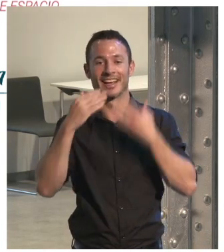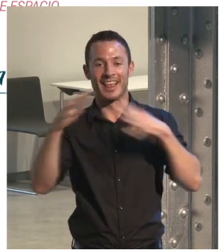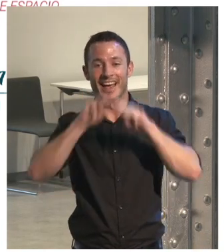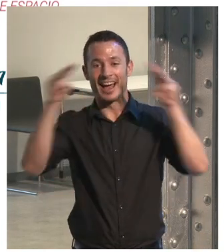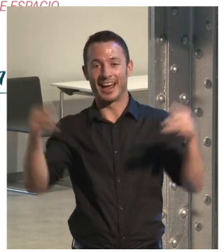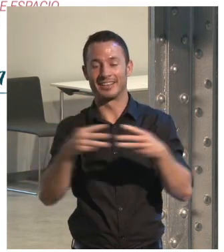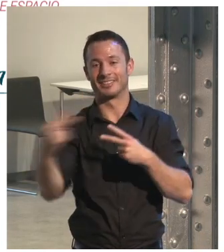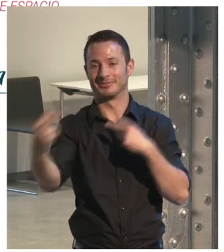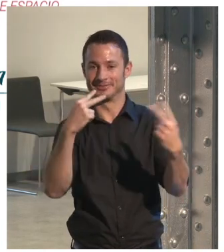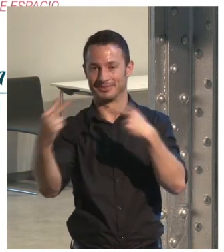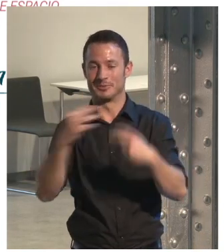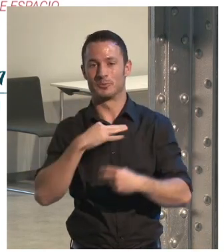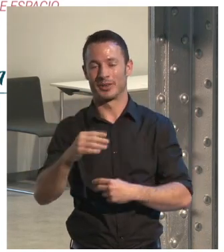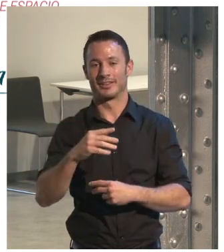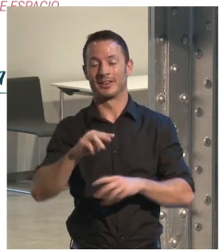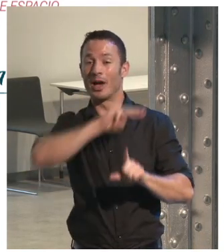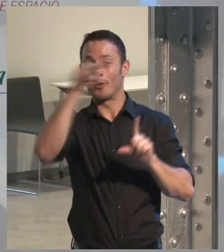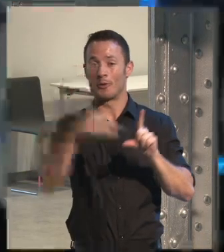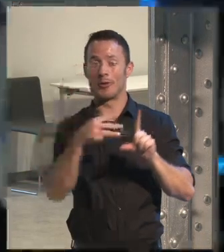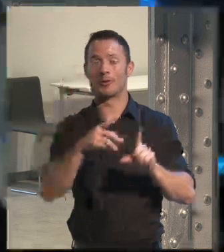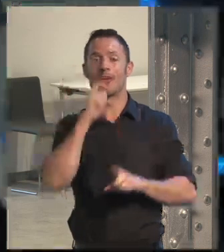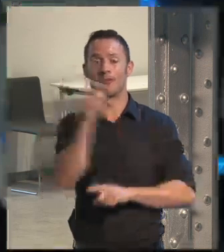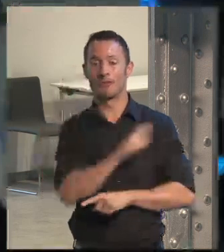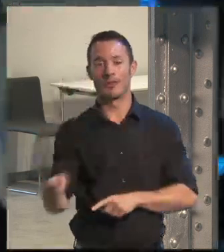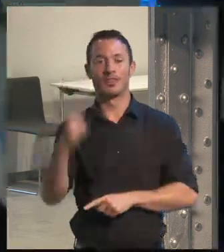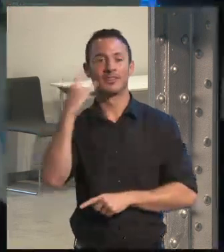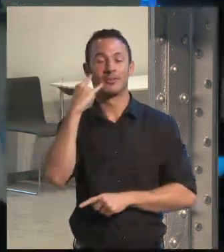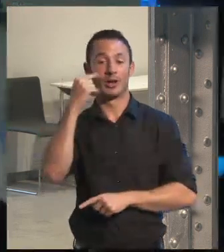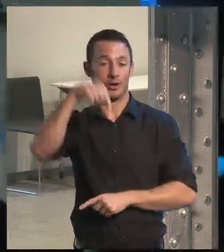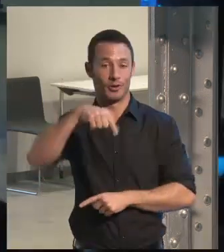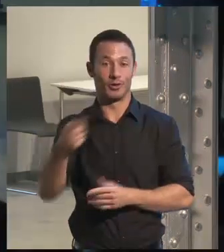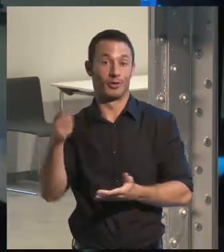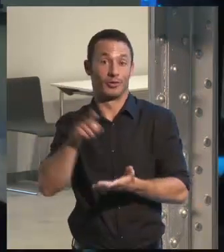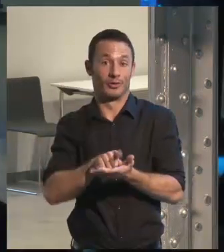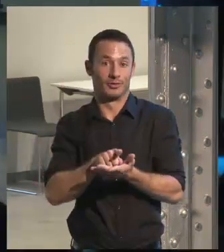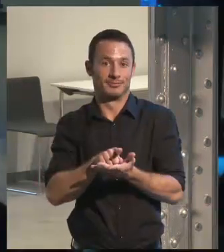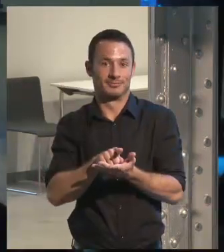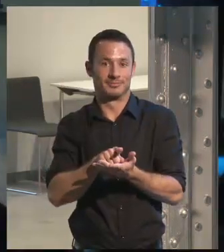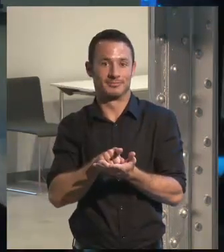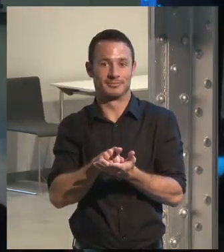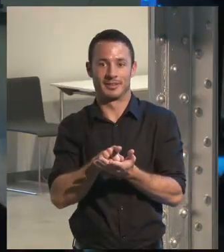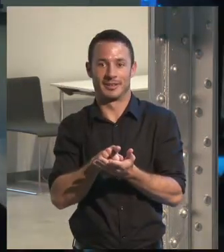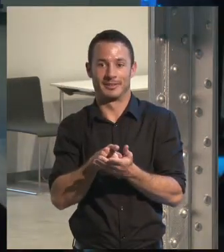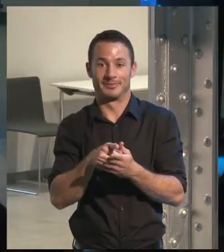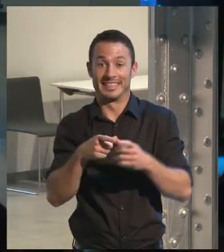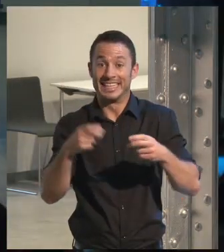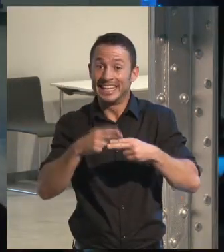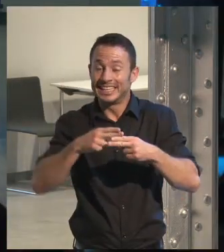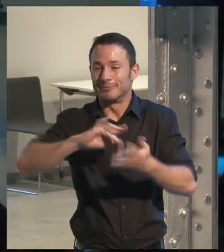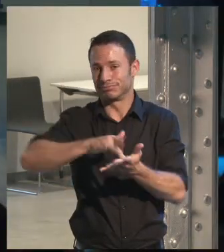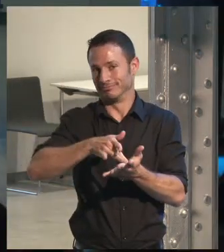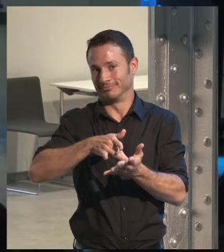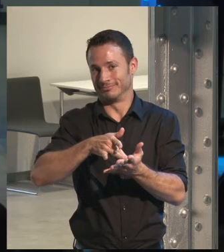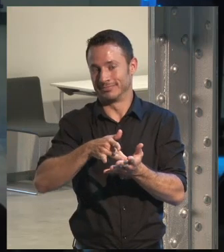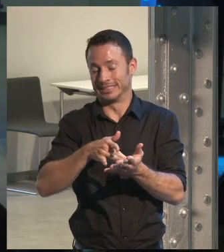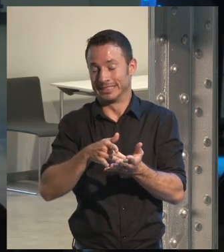de la página web de Fundación Telefónica. Hoy, otra vez más, hemos acabado con las entradas agotadas. Así